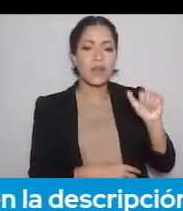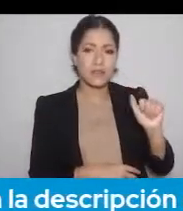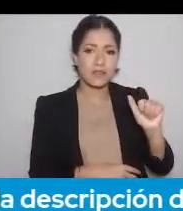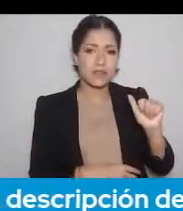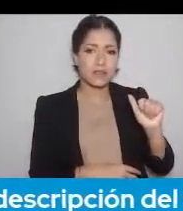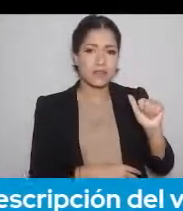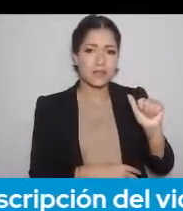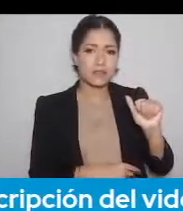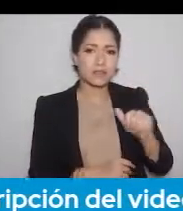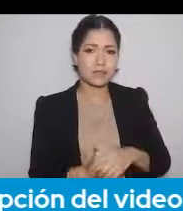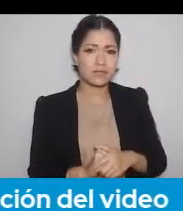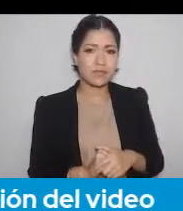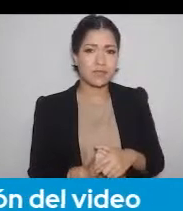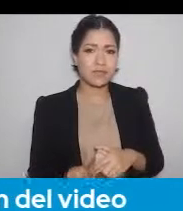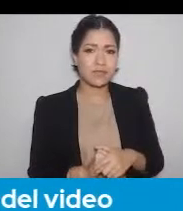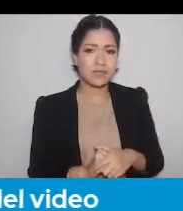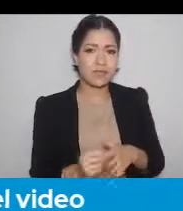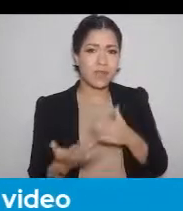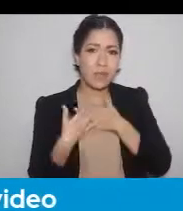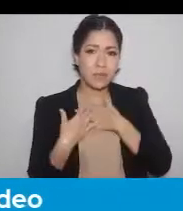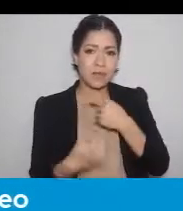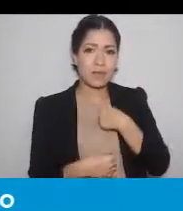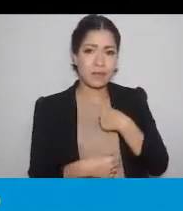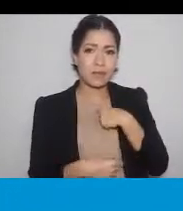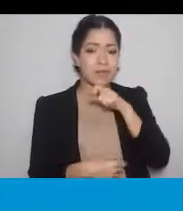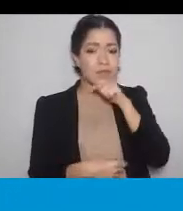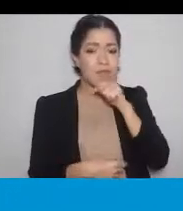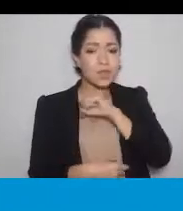Urania me amó y me odió demasiado.